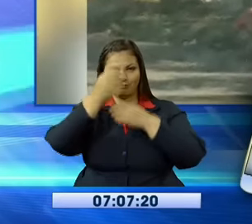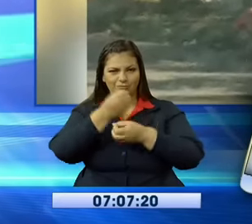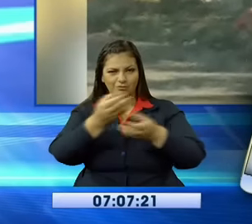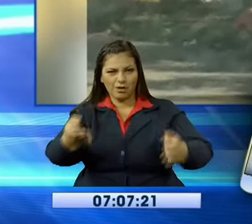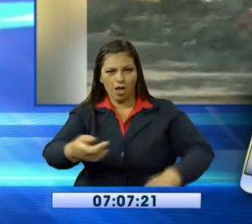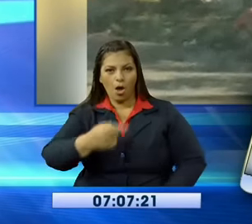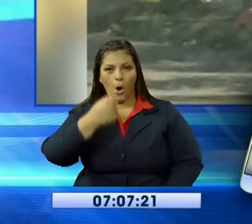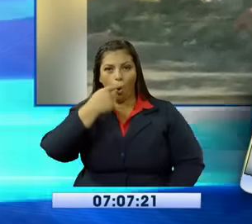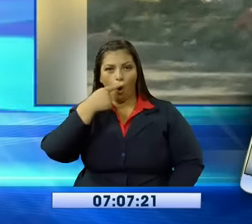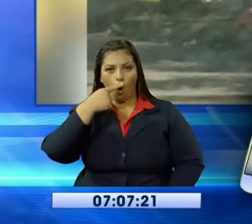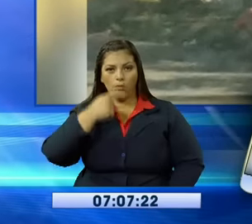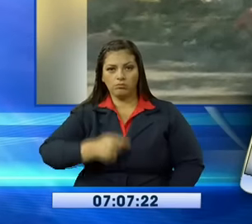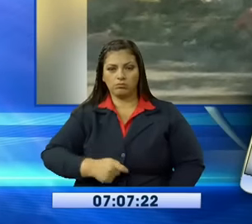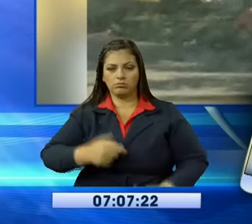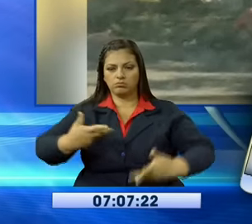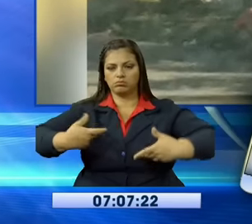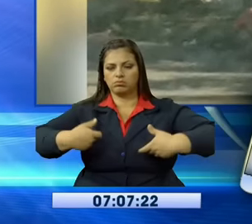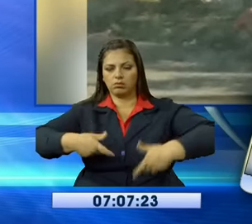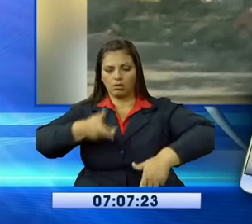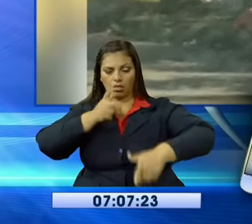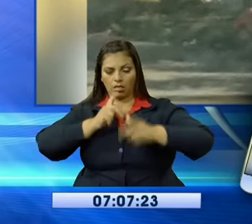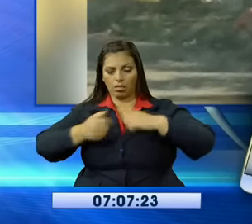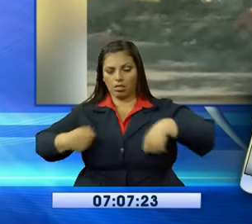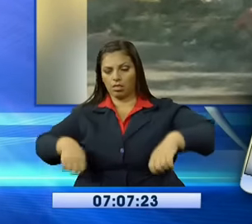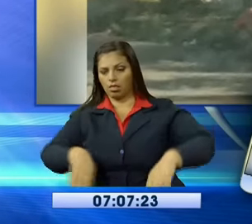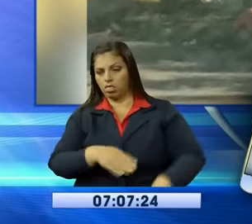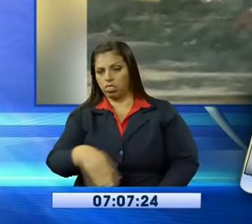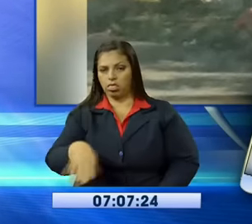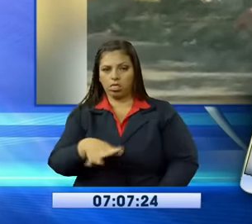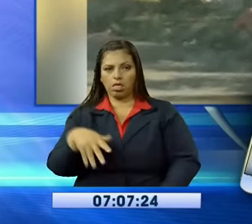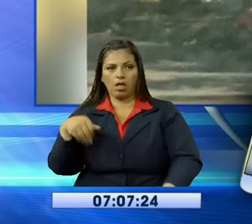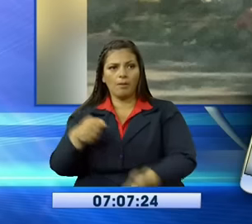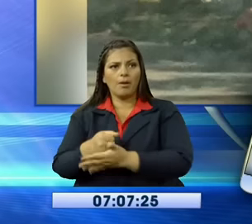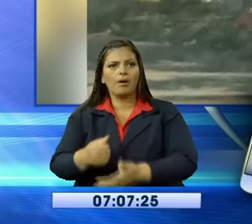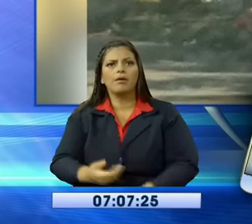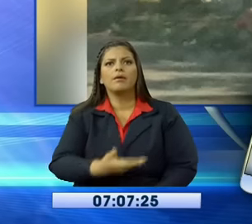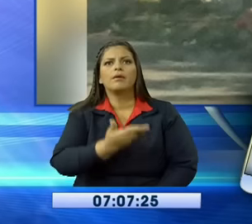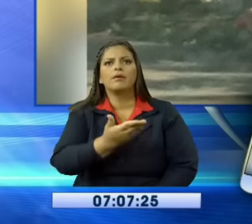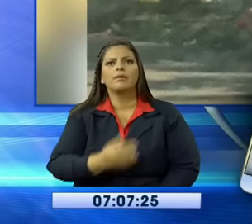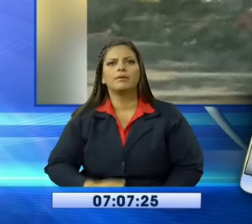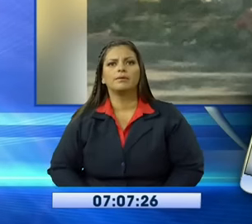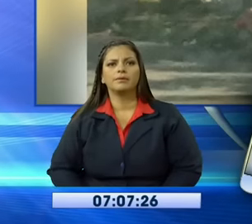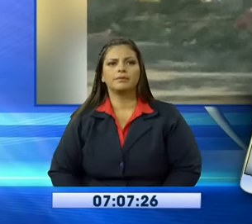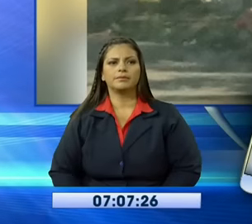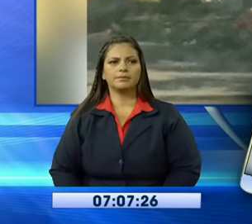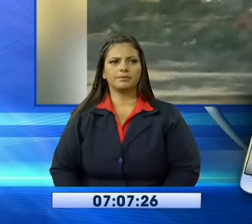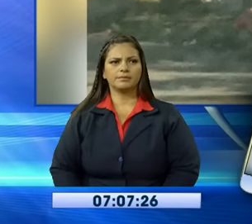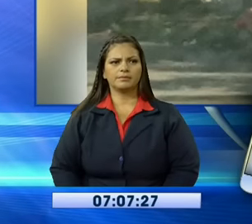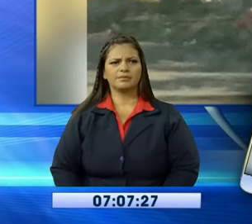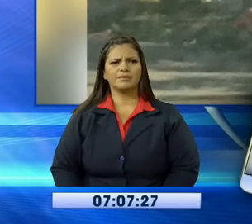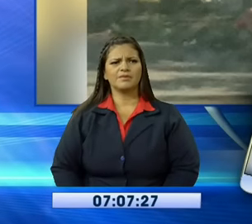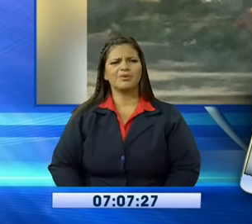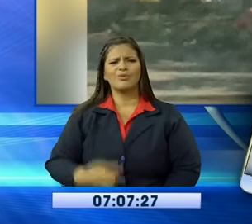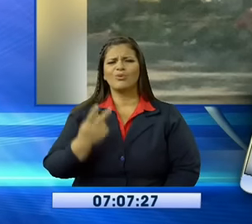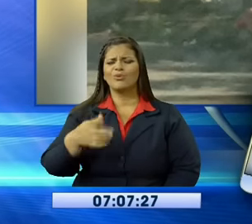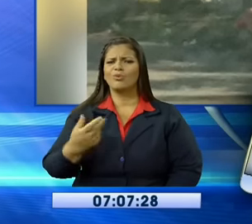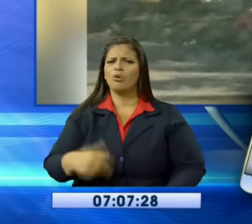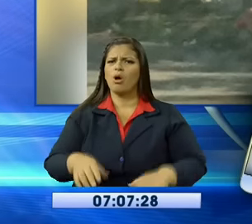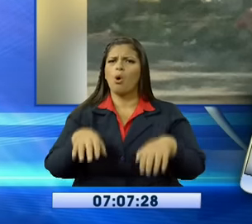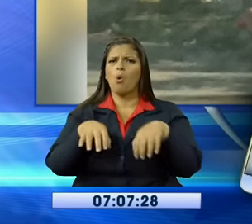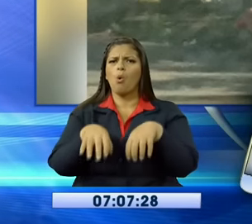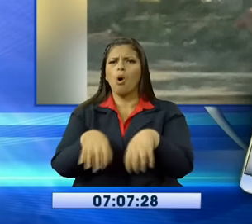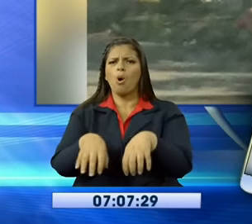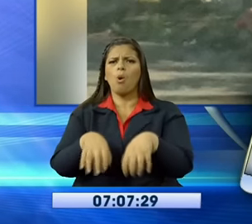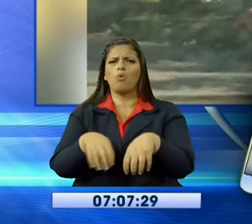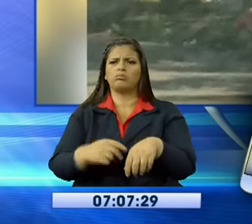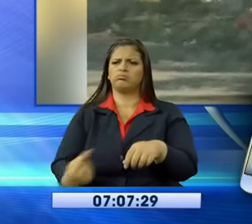Lamentablemente. Presuntamente, digo. Bueno. Y este lleva la mascota en el carro, en la moto. ¿Mascota qué es? Es un perrito, es un schnauzer. Oye, pero el